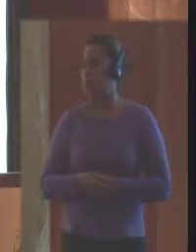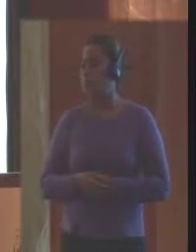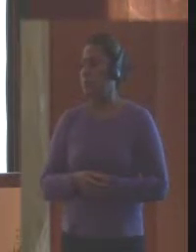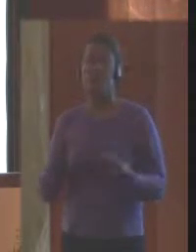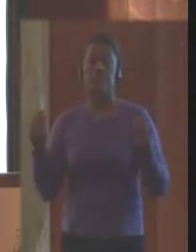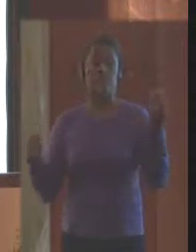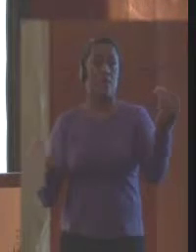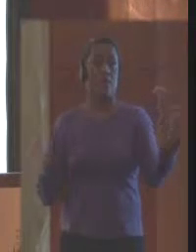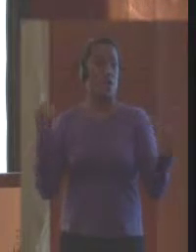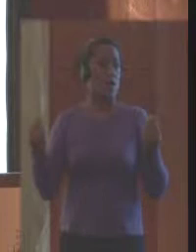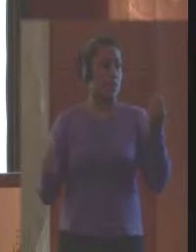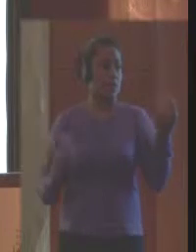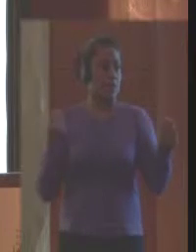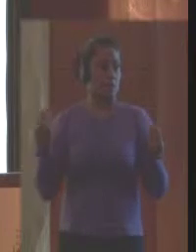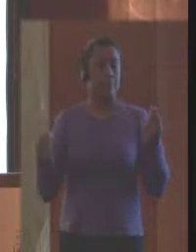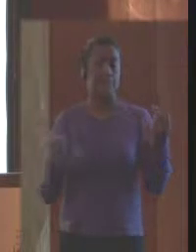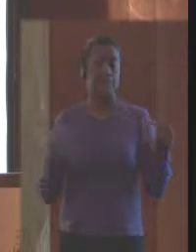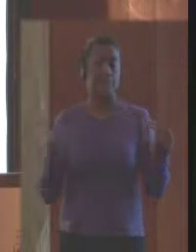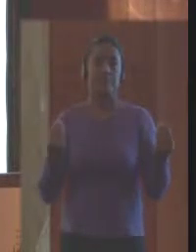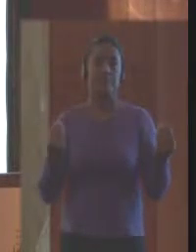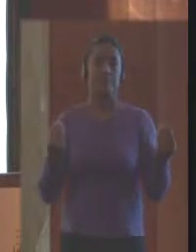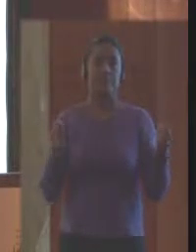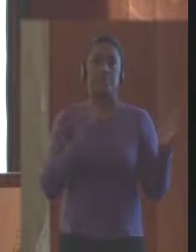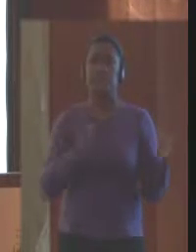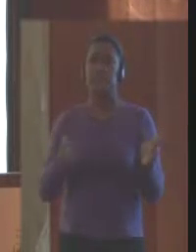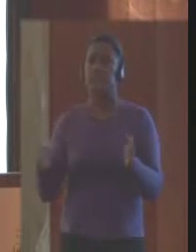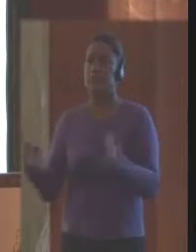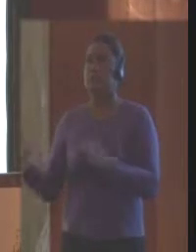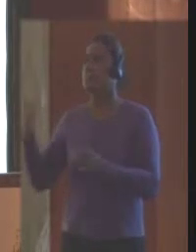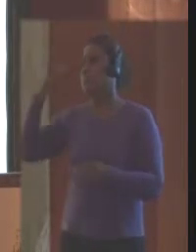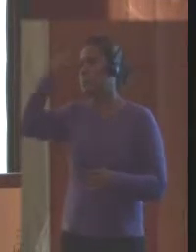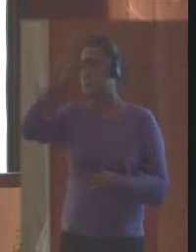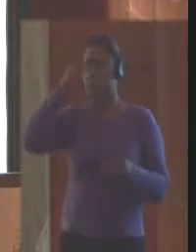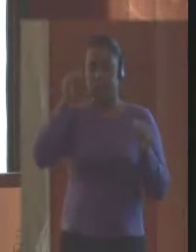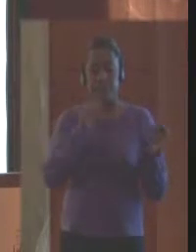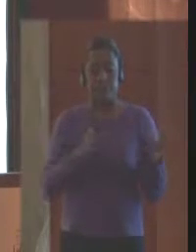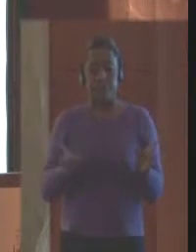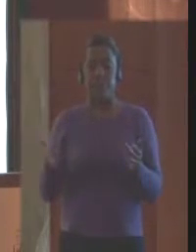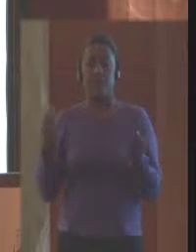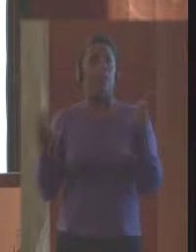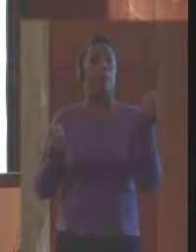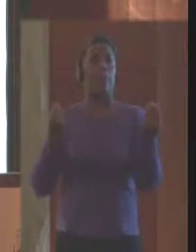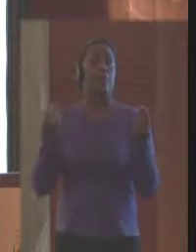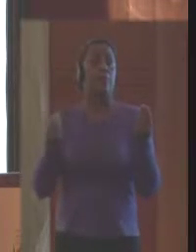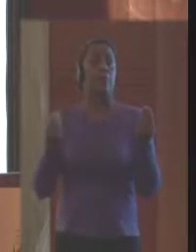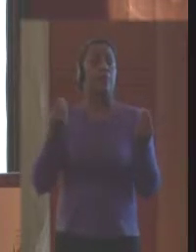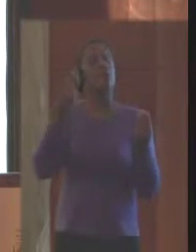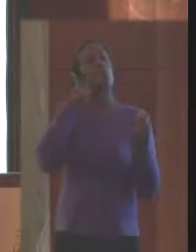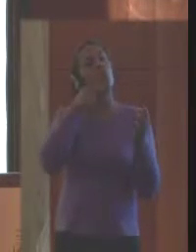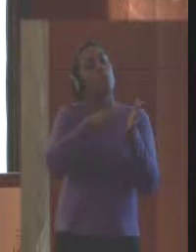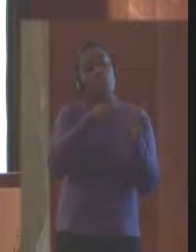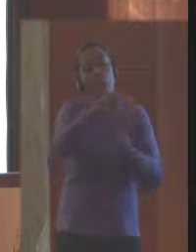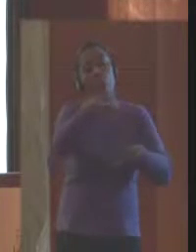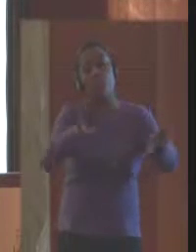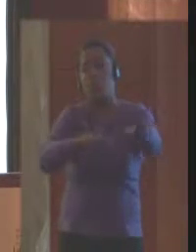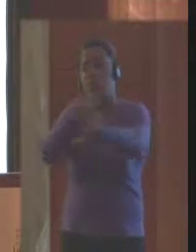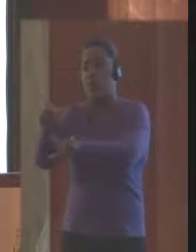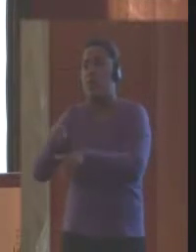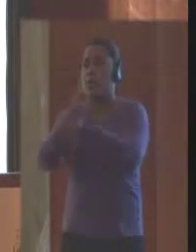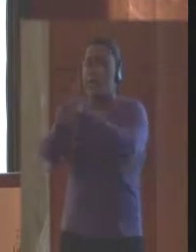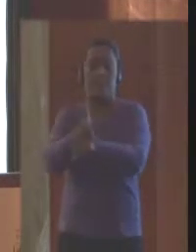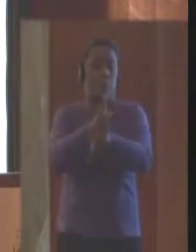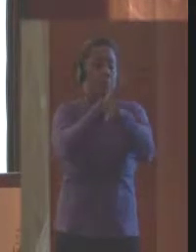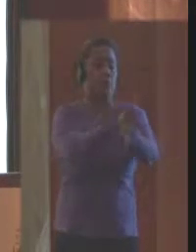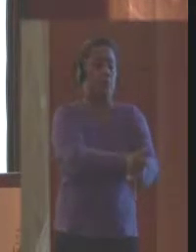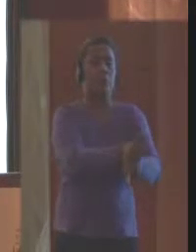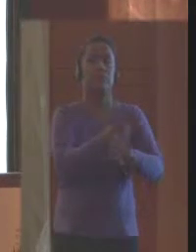¿Qué hacemos con eso? Habría que definir dentro del ordenamiento territorial áreas de protección. Generalmente